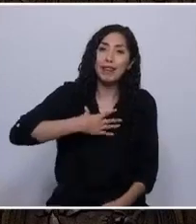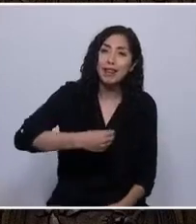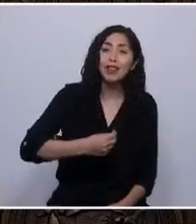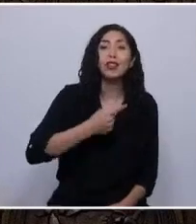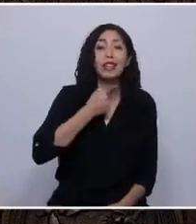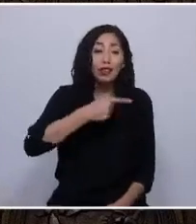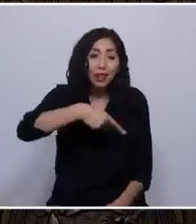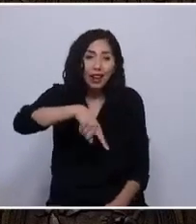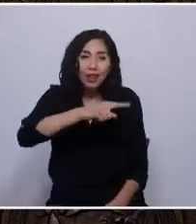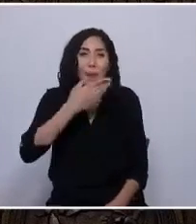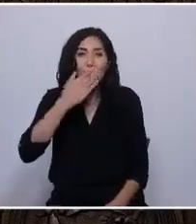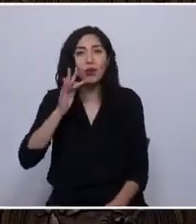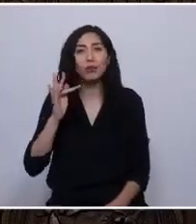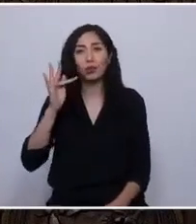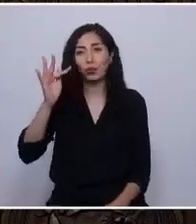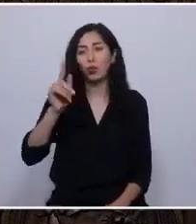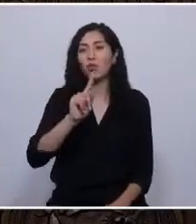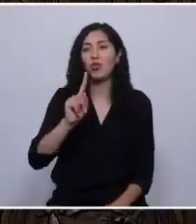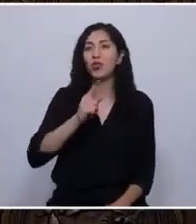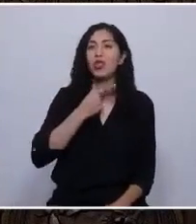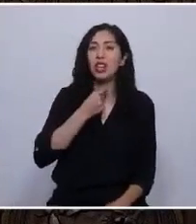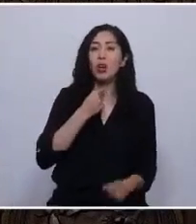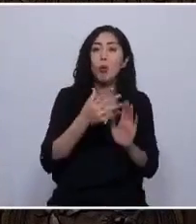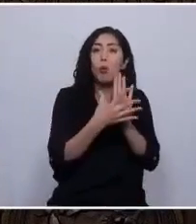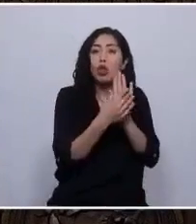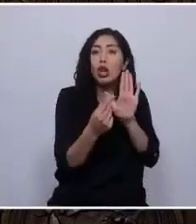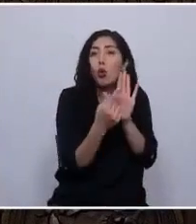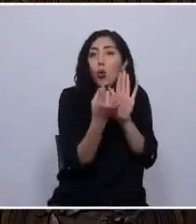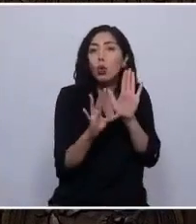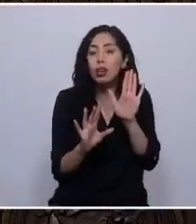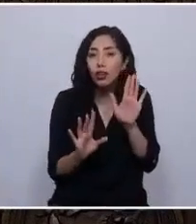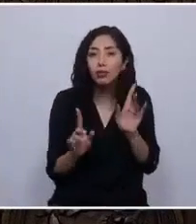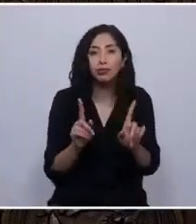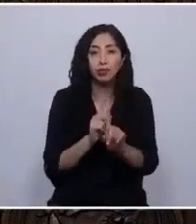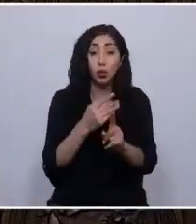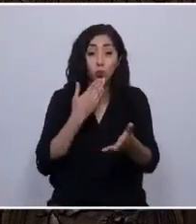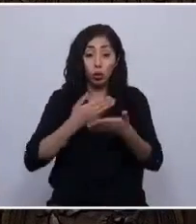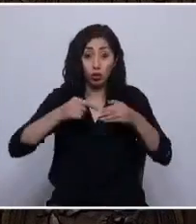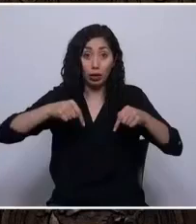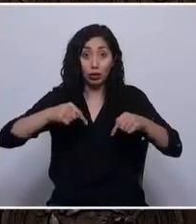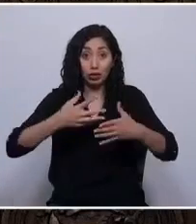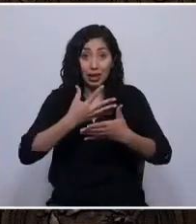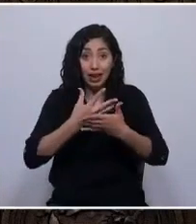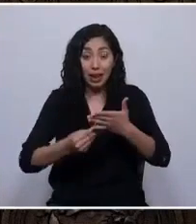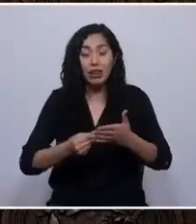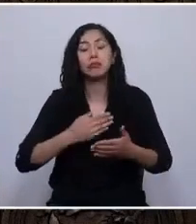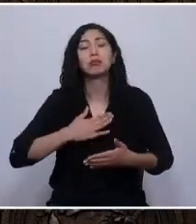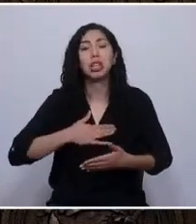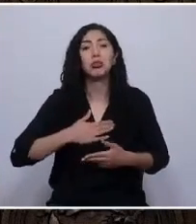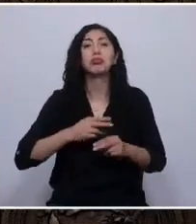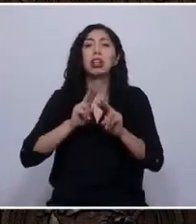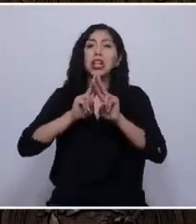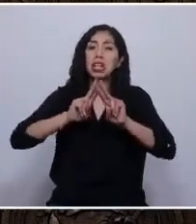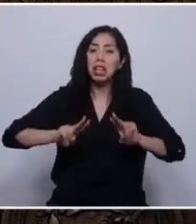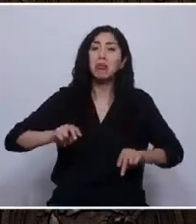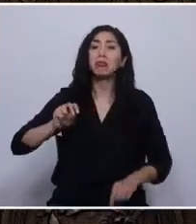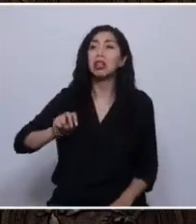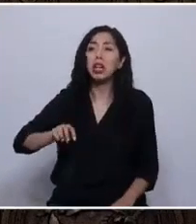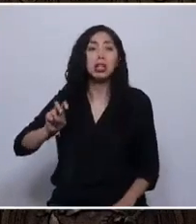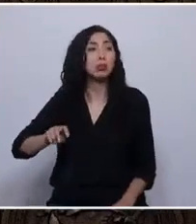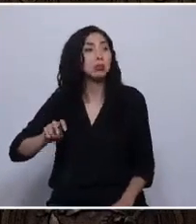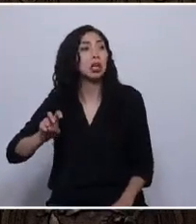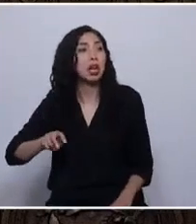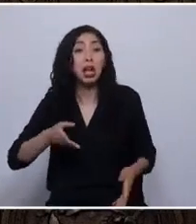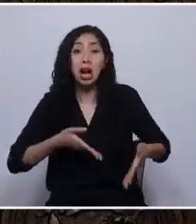mejor futuro, no me interesa imponer modelos únicos. Cuando esto se acabe, quiero tener la tranquilidad de poder caminar por las calles